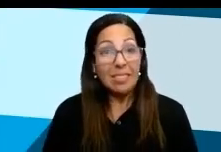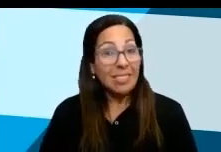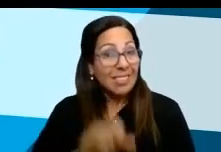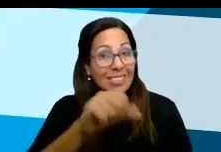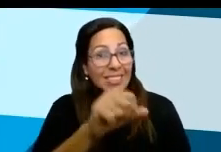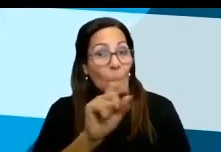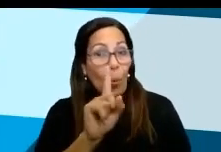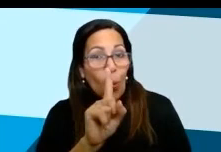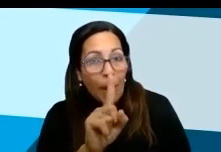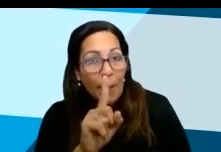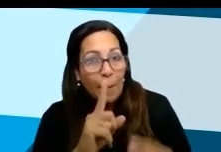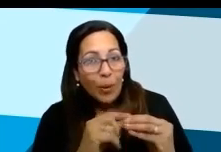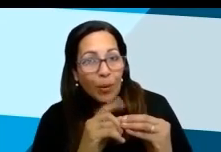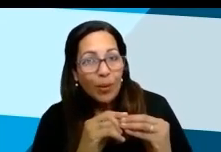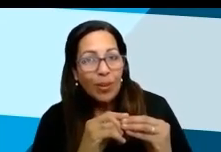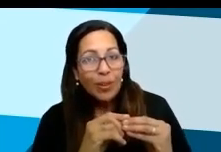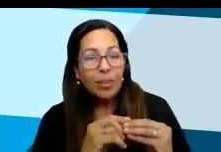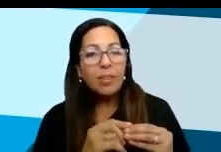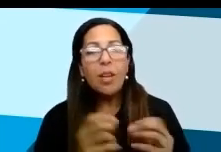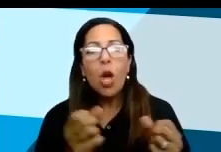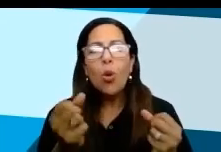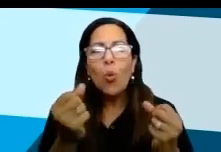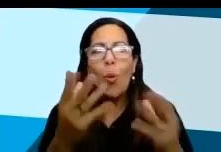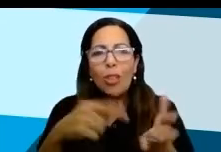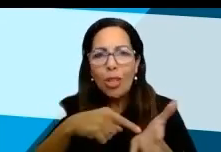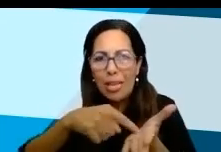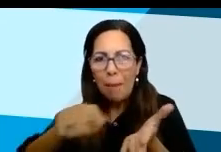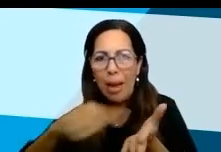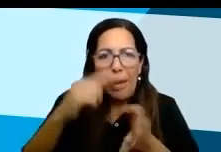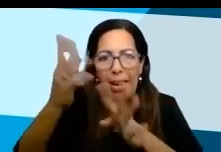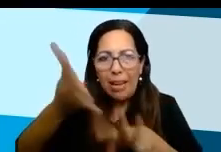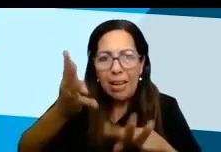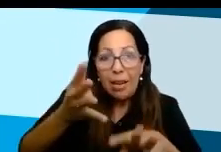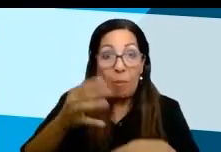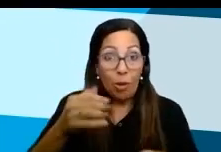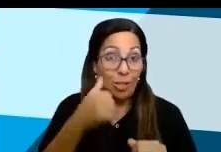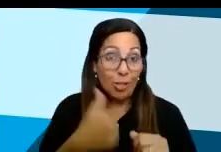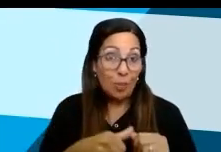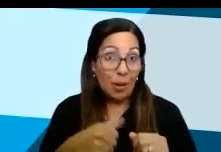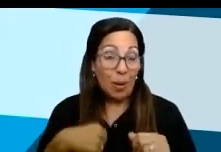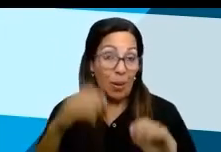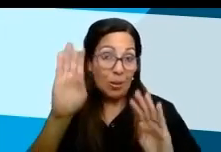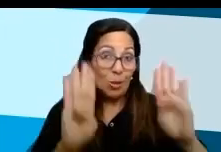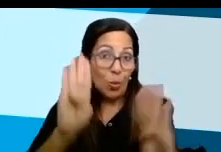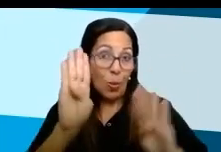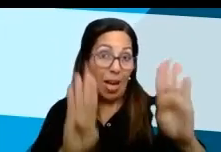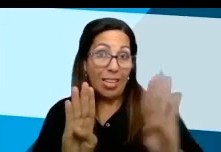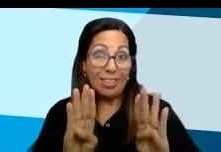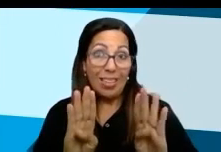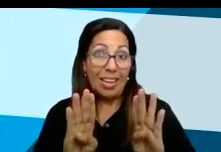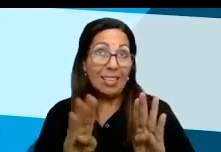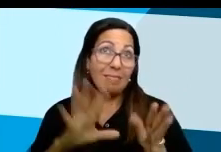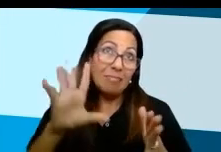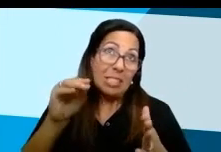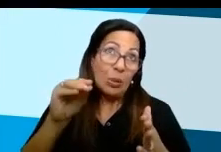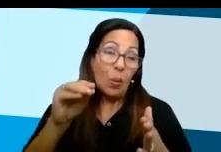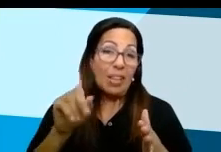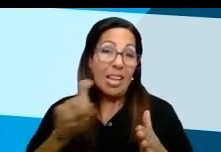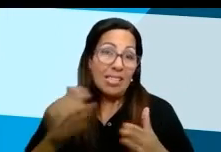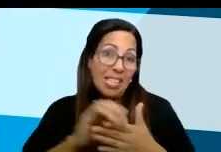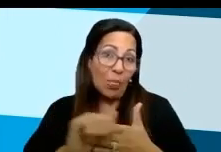más. ¿Cuánto cuesta bajar estos pliegos? O sea, porque es que los pliegos de subasta generalmente cuestan $50, $100,